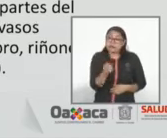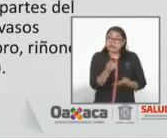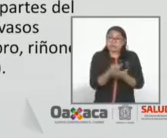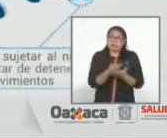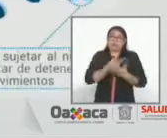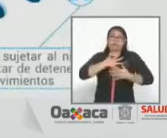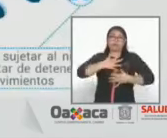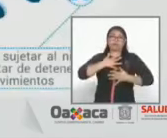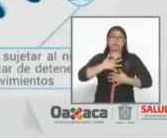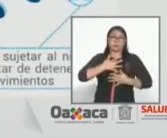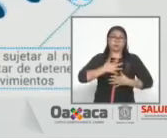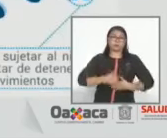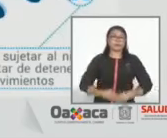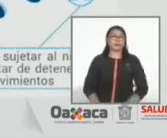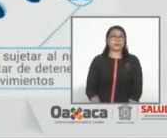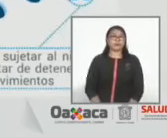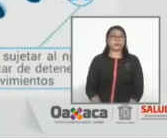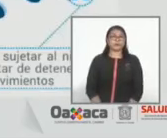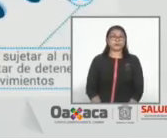¿Qué sigue?